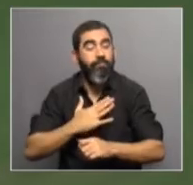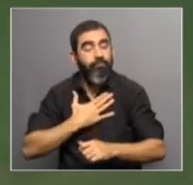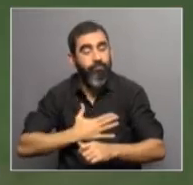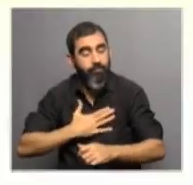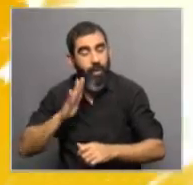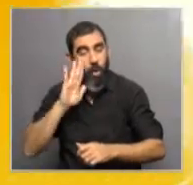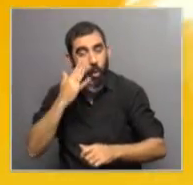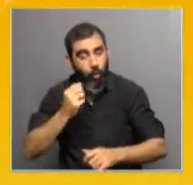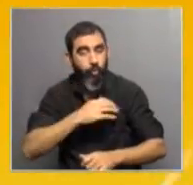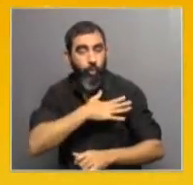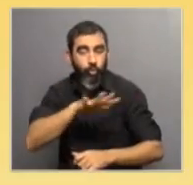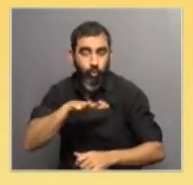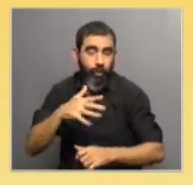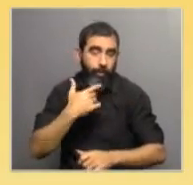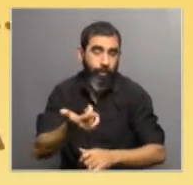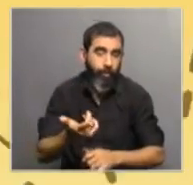reconocimiento social.